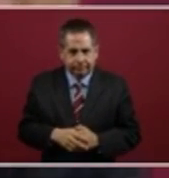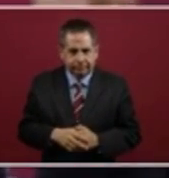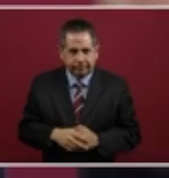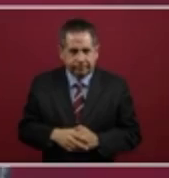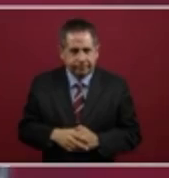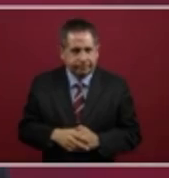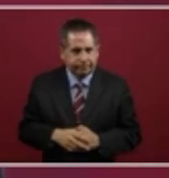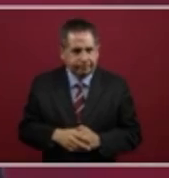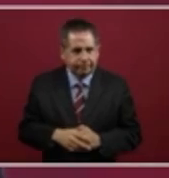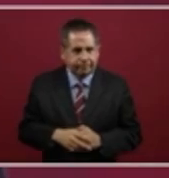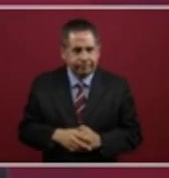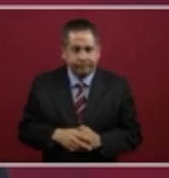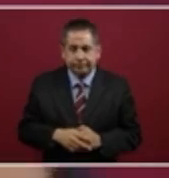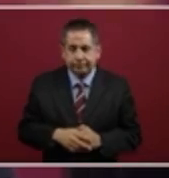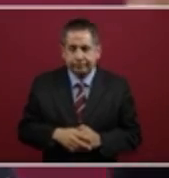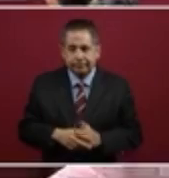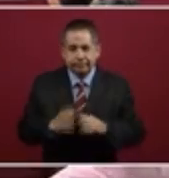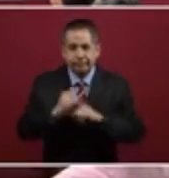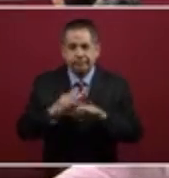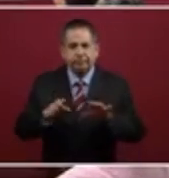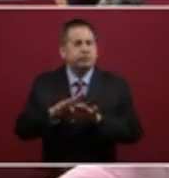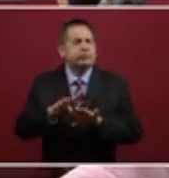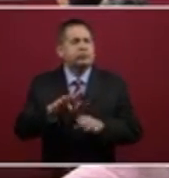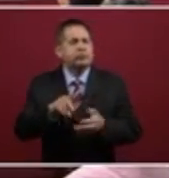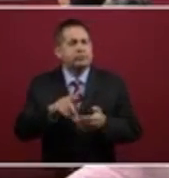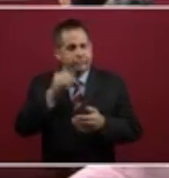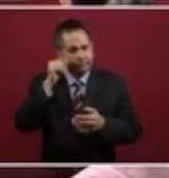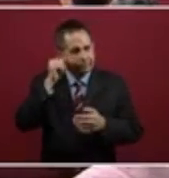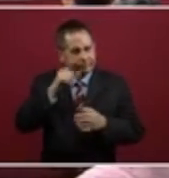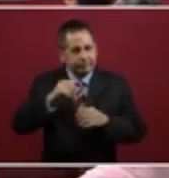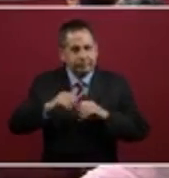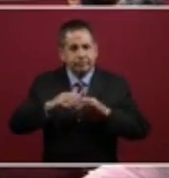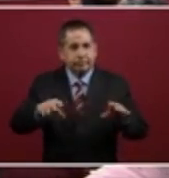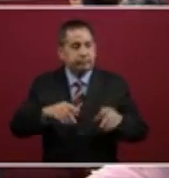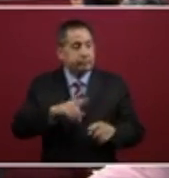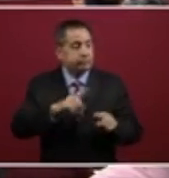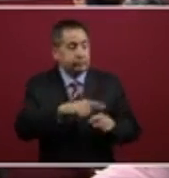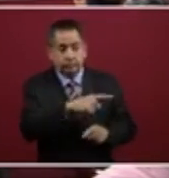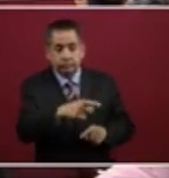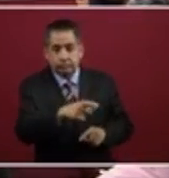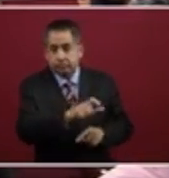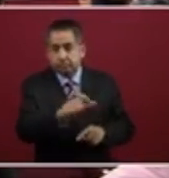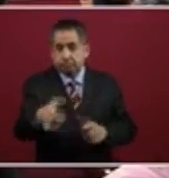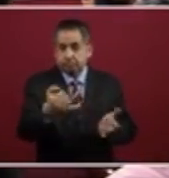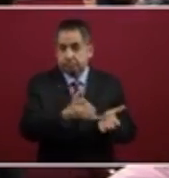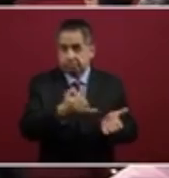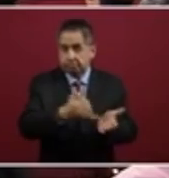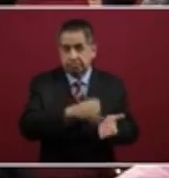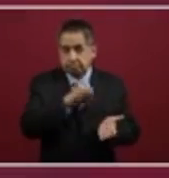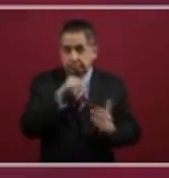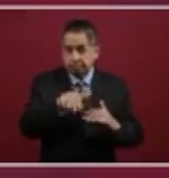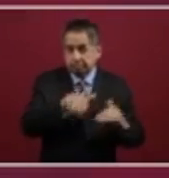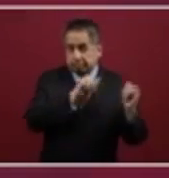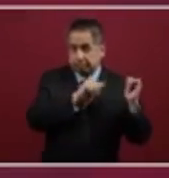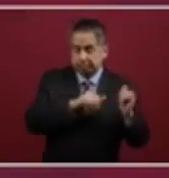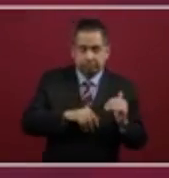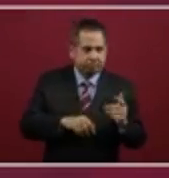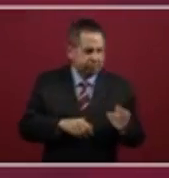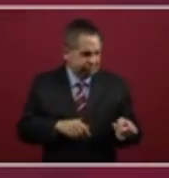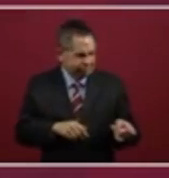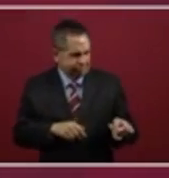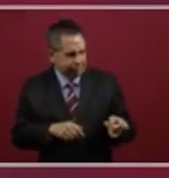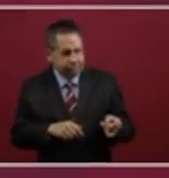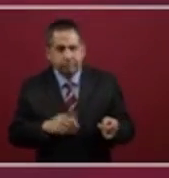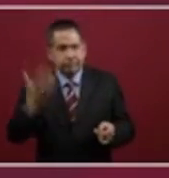o la información sobre los que no pagan impuestos, sobre los que recibían